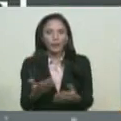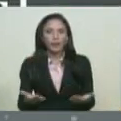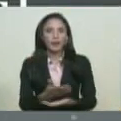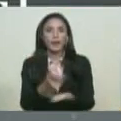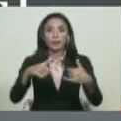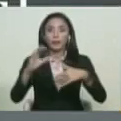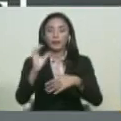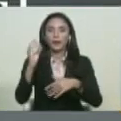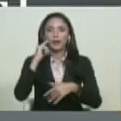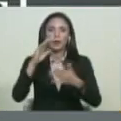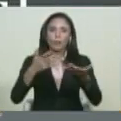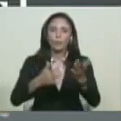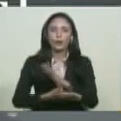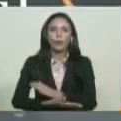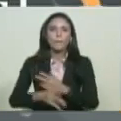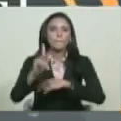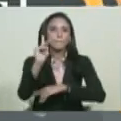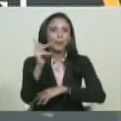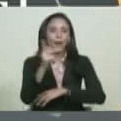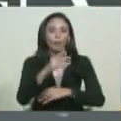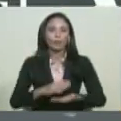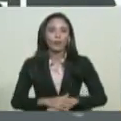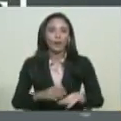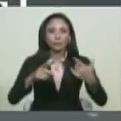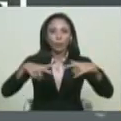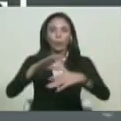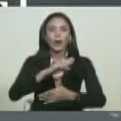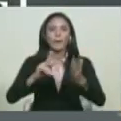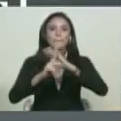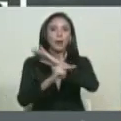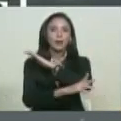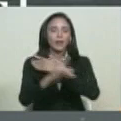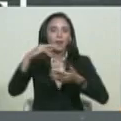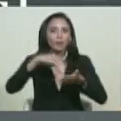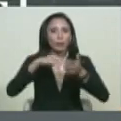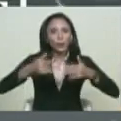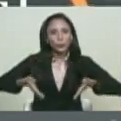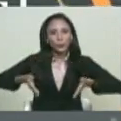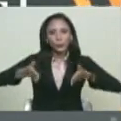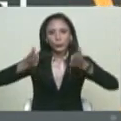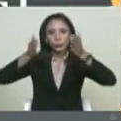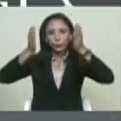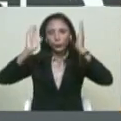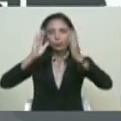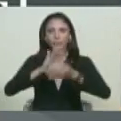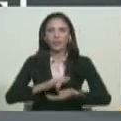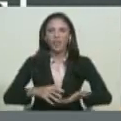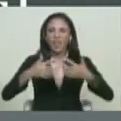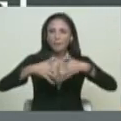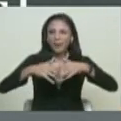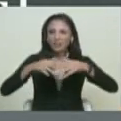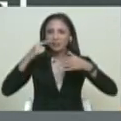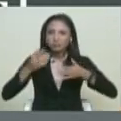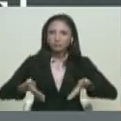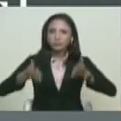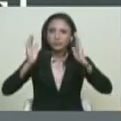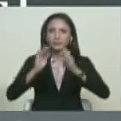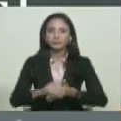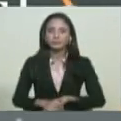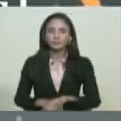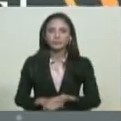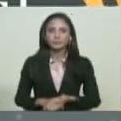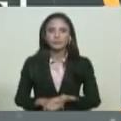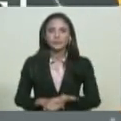en Caracas, en la parroquia La Candelaria, el antiguo centro financiero Confinanza, conocido como la Torre